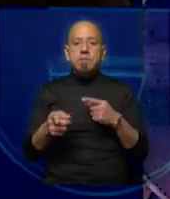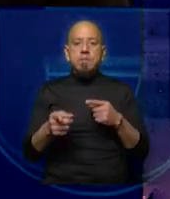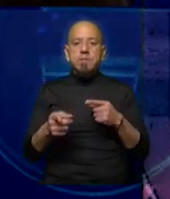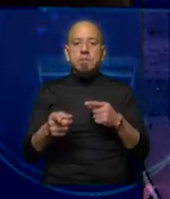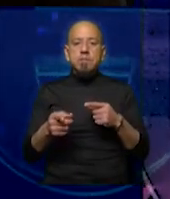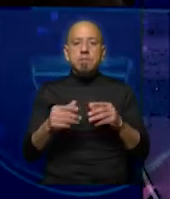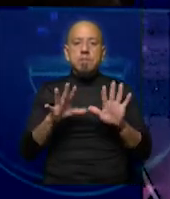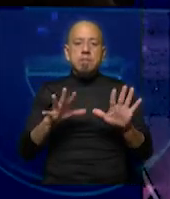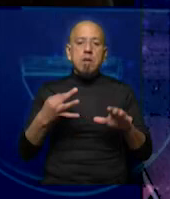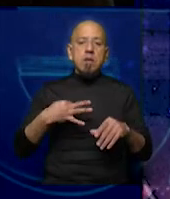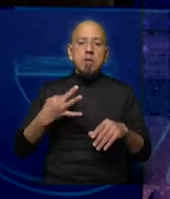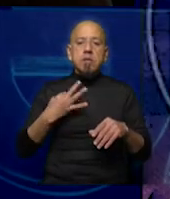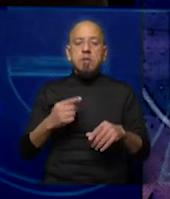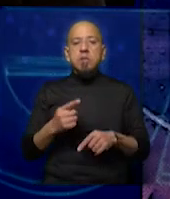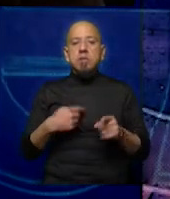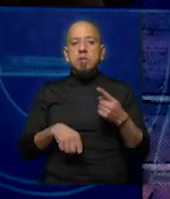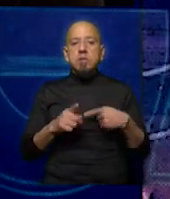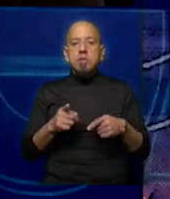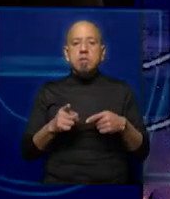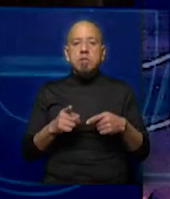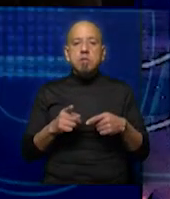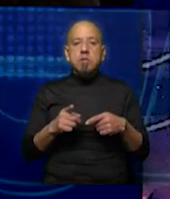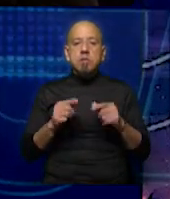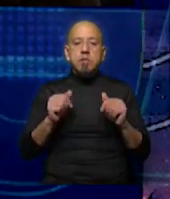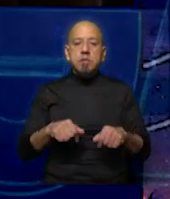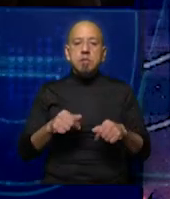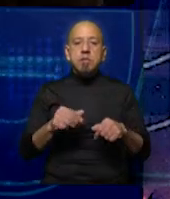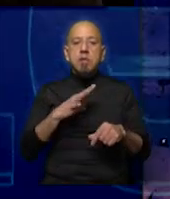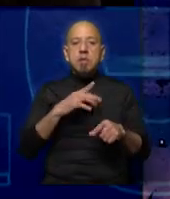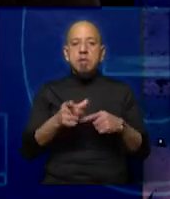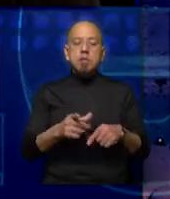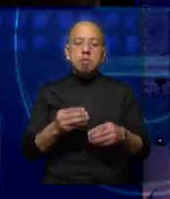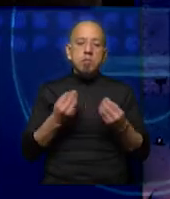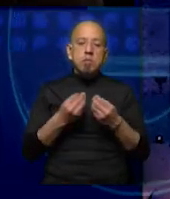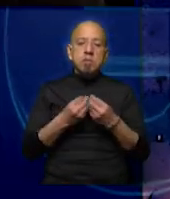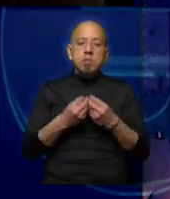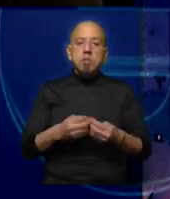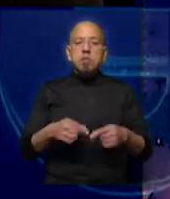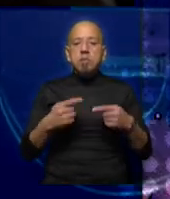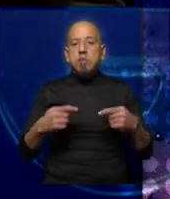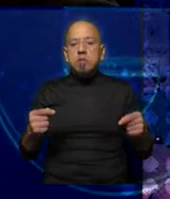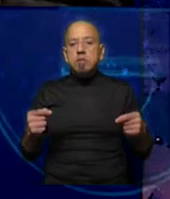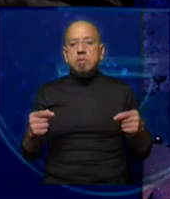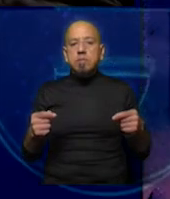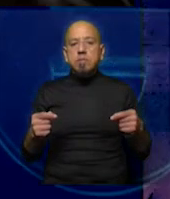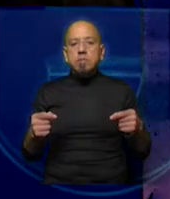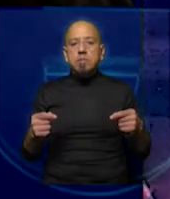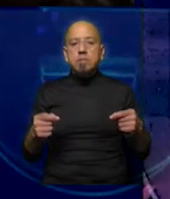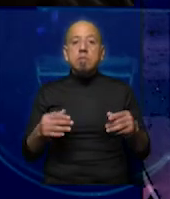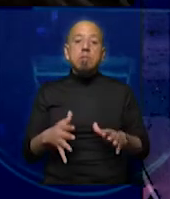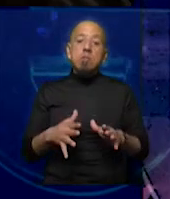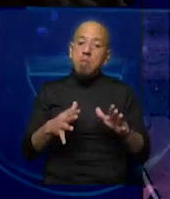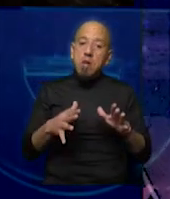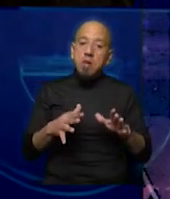yo que sé 10 años entonces el show de este de tiene un poco de todo eso tiene algunas cositas que